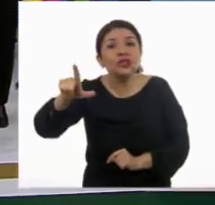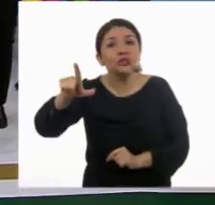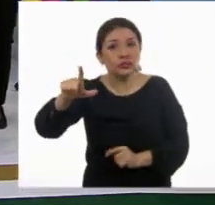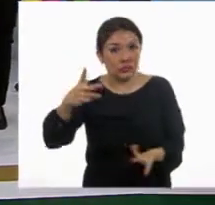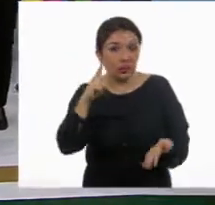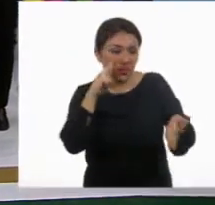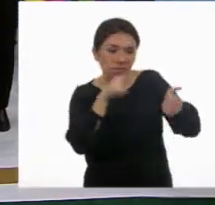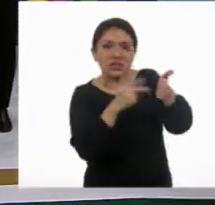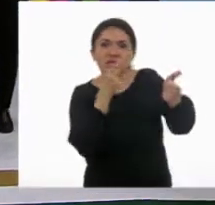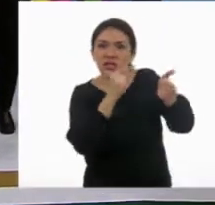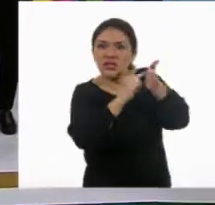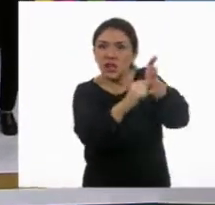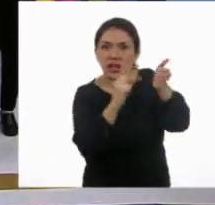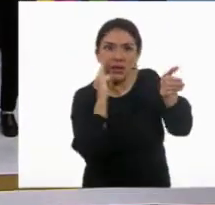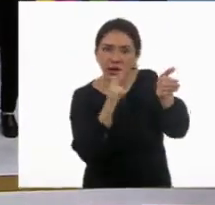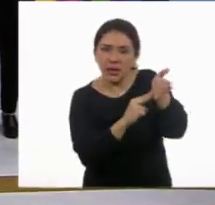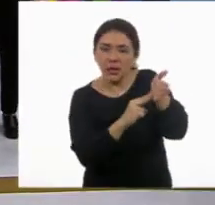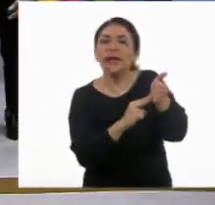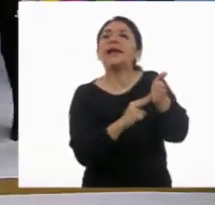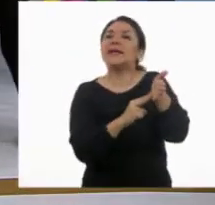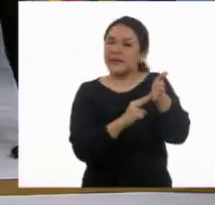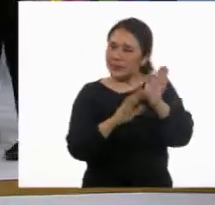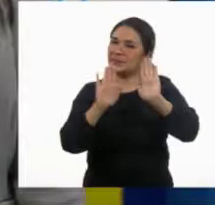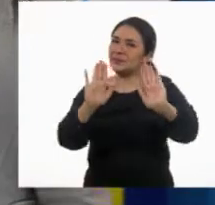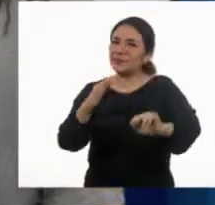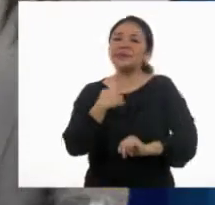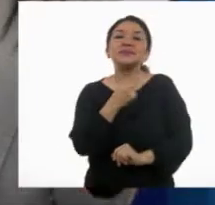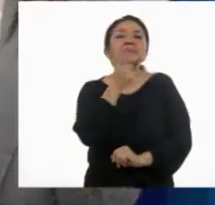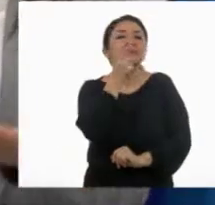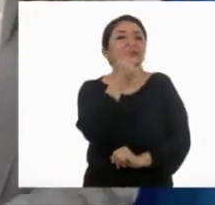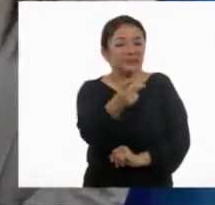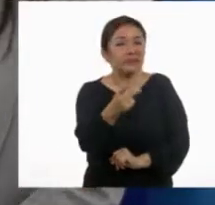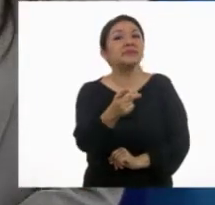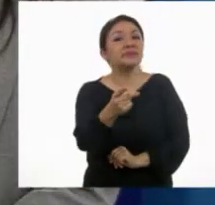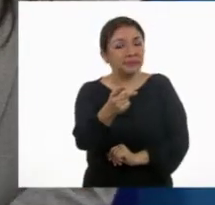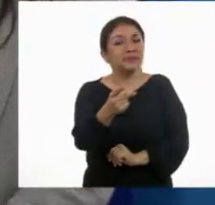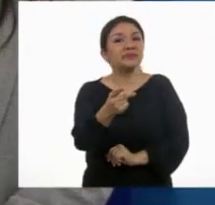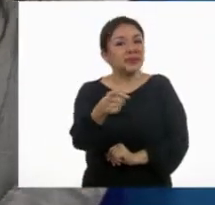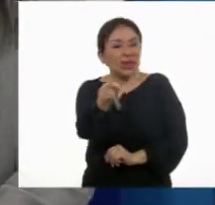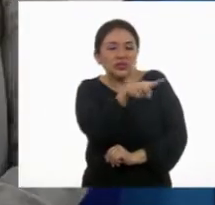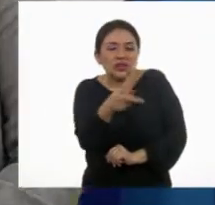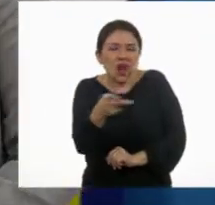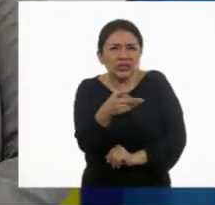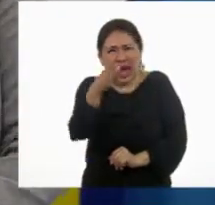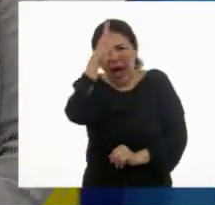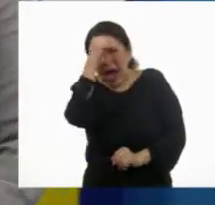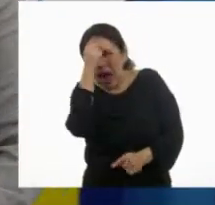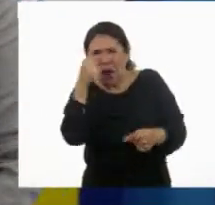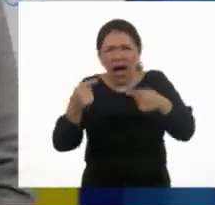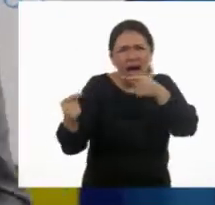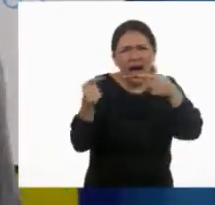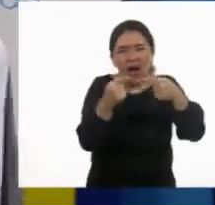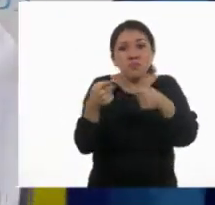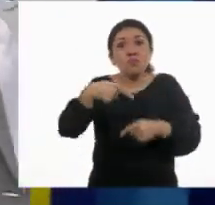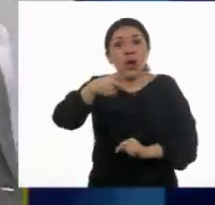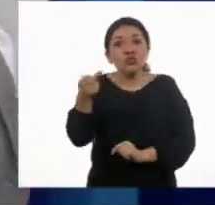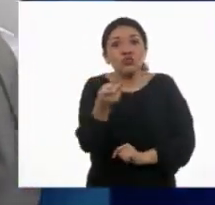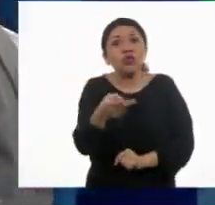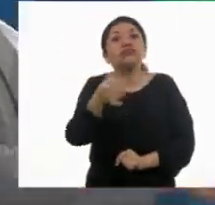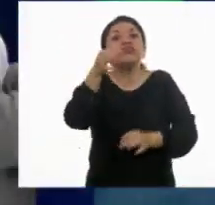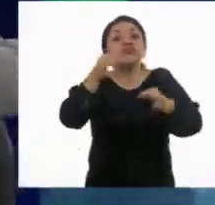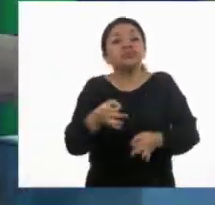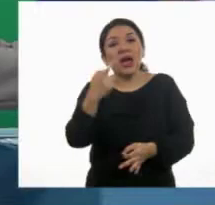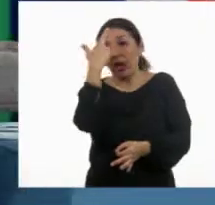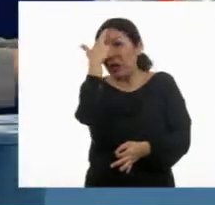dice la etiqueta. Bueno, tengo que decirles que aún en su desacuerdo, ambos tienen razón de